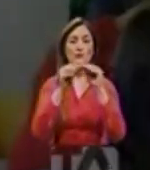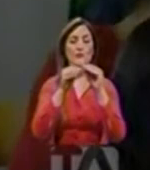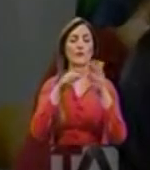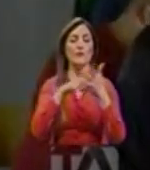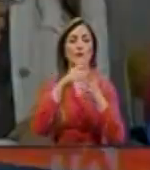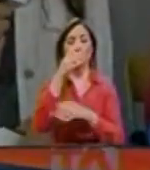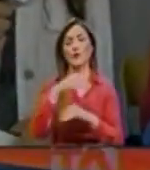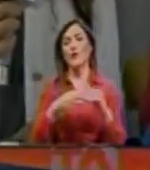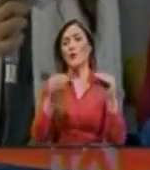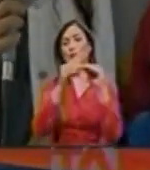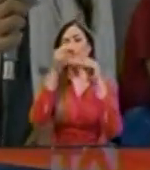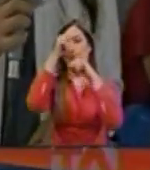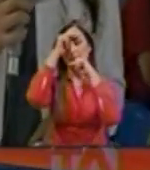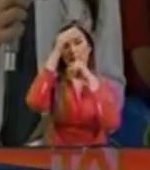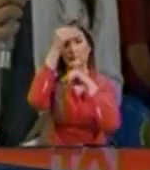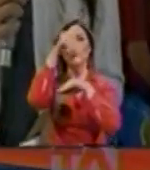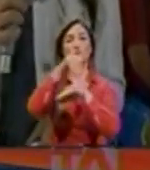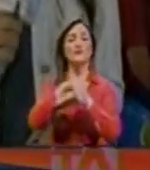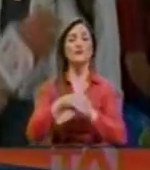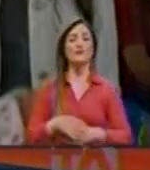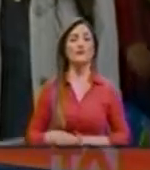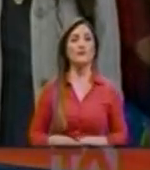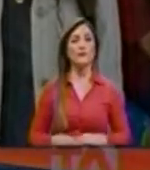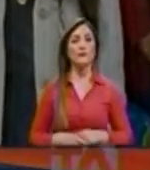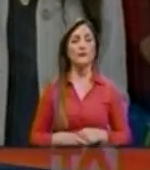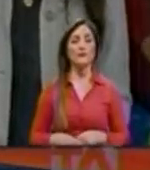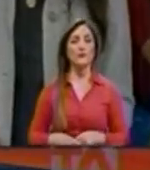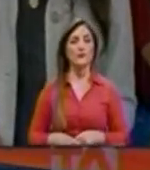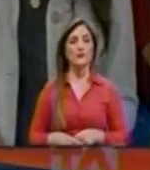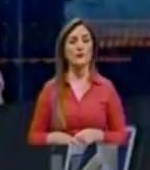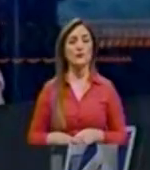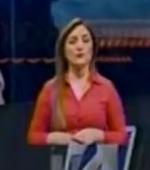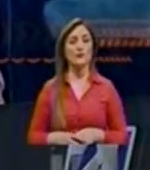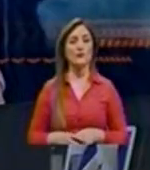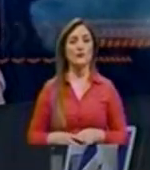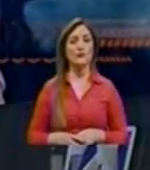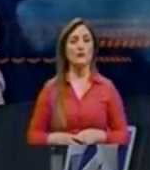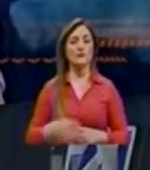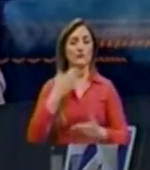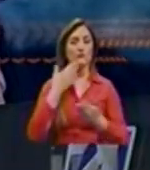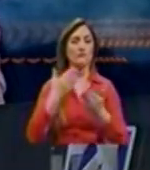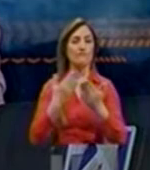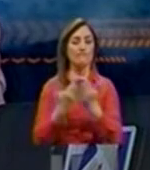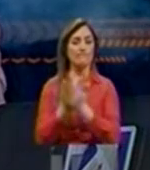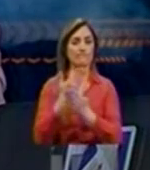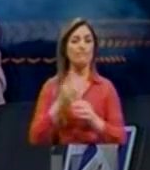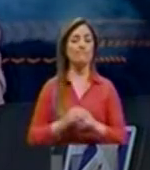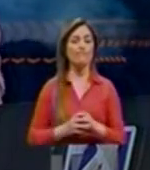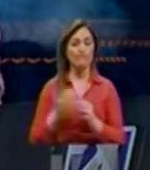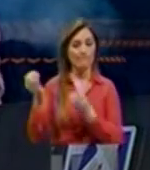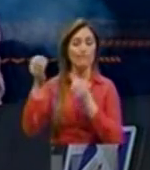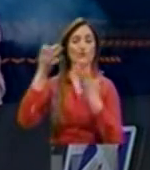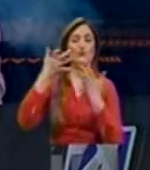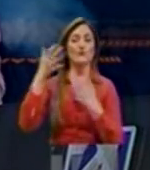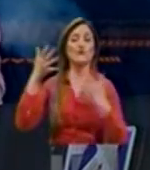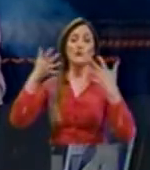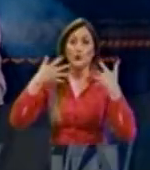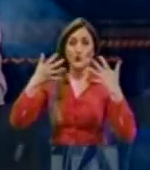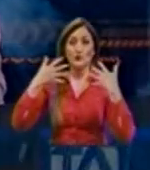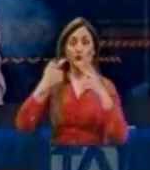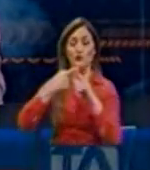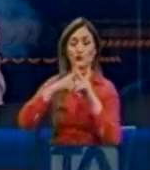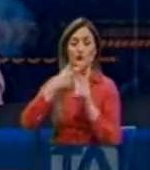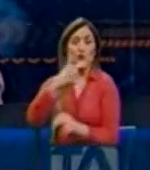estudios que tienen más noticias. Muy buenas tardes. Gracias, Natalie. Muchísimas gracias por ese informe. Y en Guayaquil también se inició